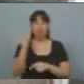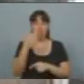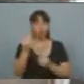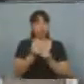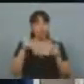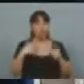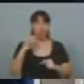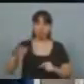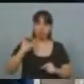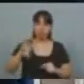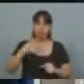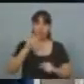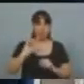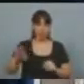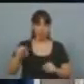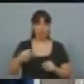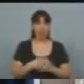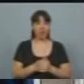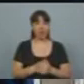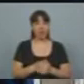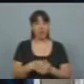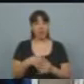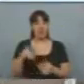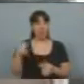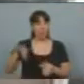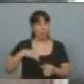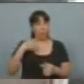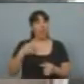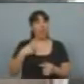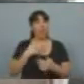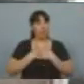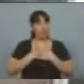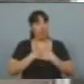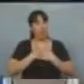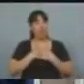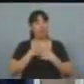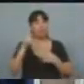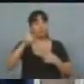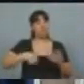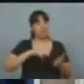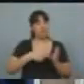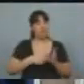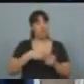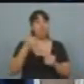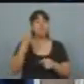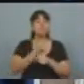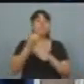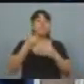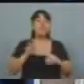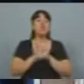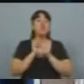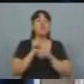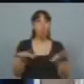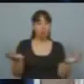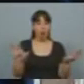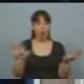que terminó enchastrando su ya de por sí bastante enchastradita vida sentimental, ¿viste? La primicia comenzó como rumor, bien tempranito,